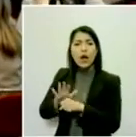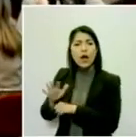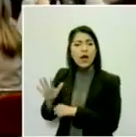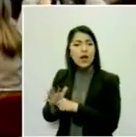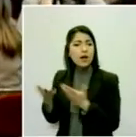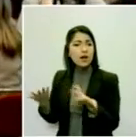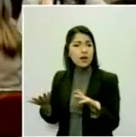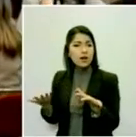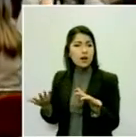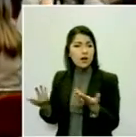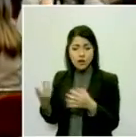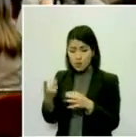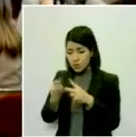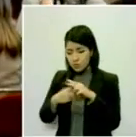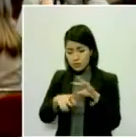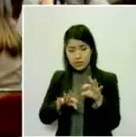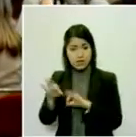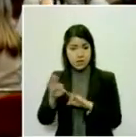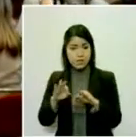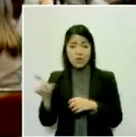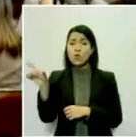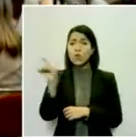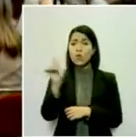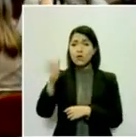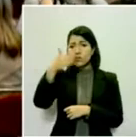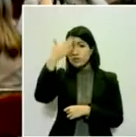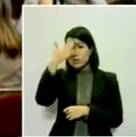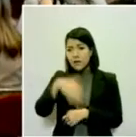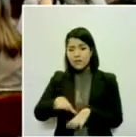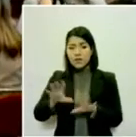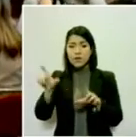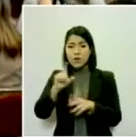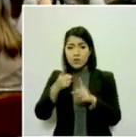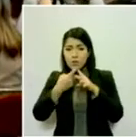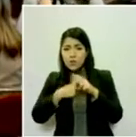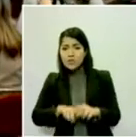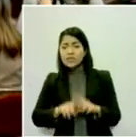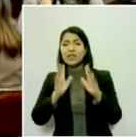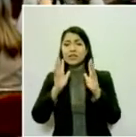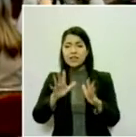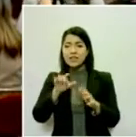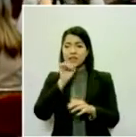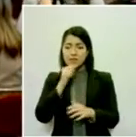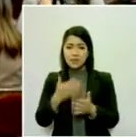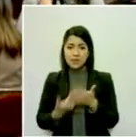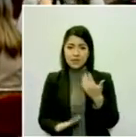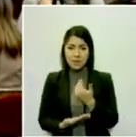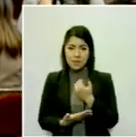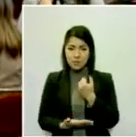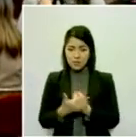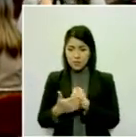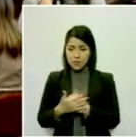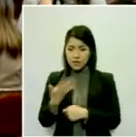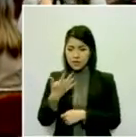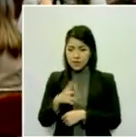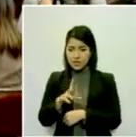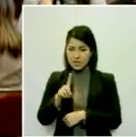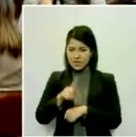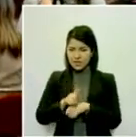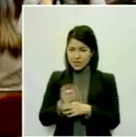que van a entrar de lleno, ¿para cuándo ya se podría estar reactivando? Señalamos, y si en este tiempo ya encontraron irregularidades.